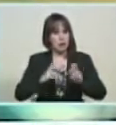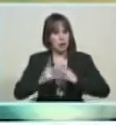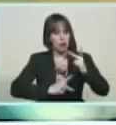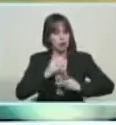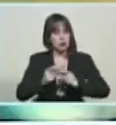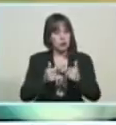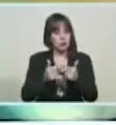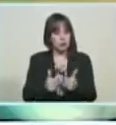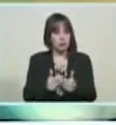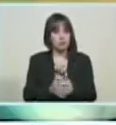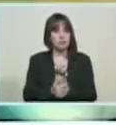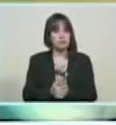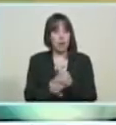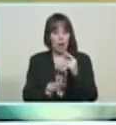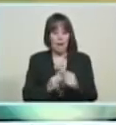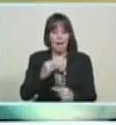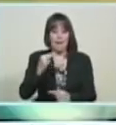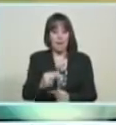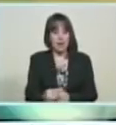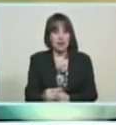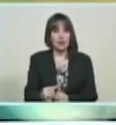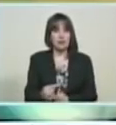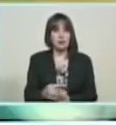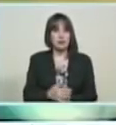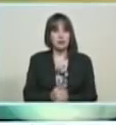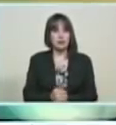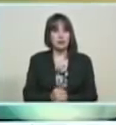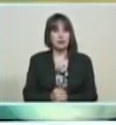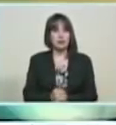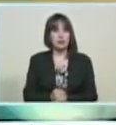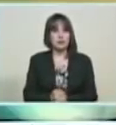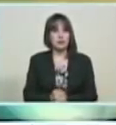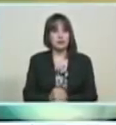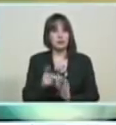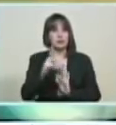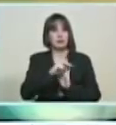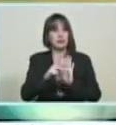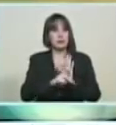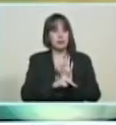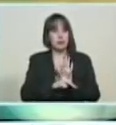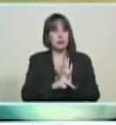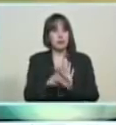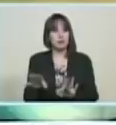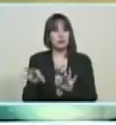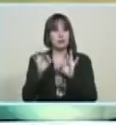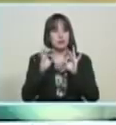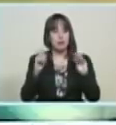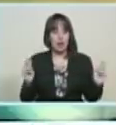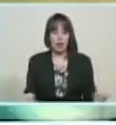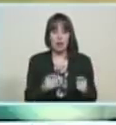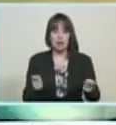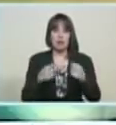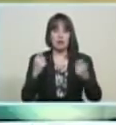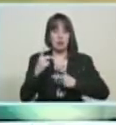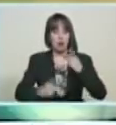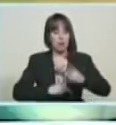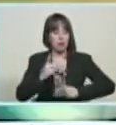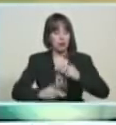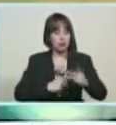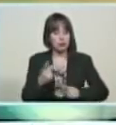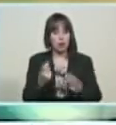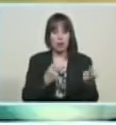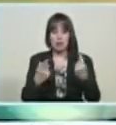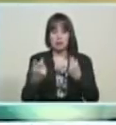productivo. Mañana vamos a lanzar el plan especial de estímulo a la producción y el